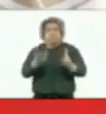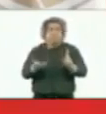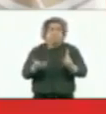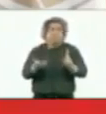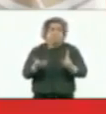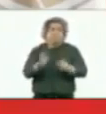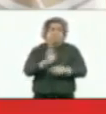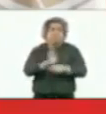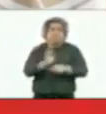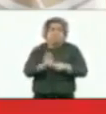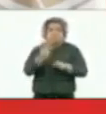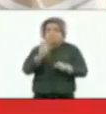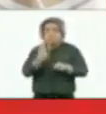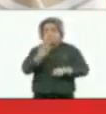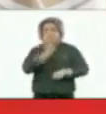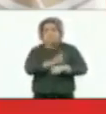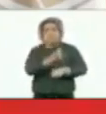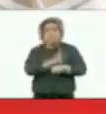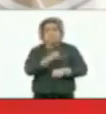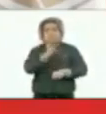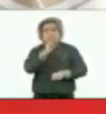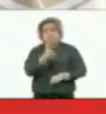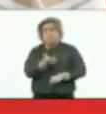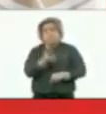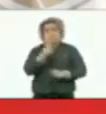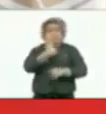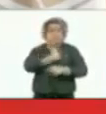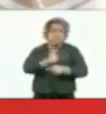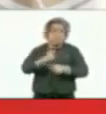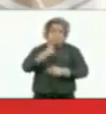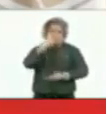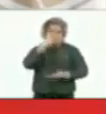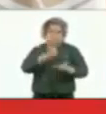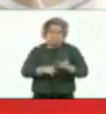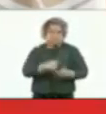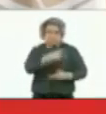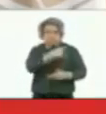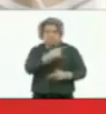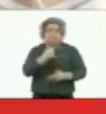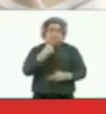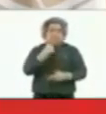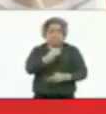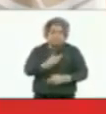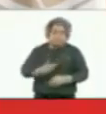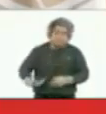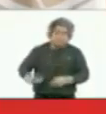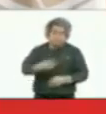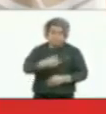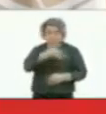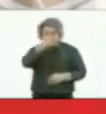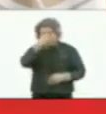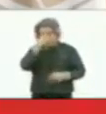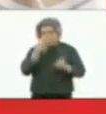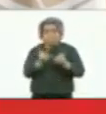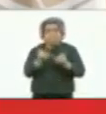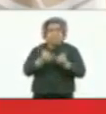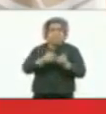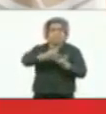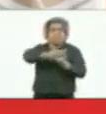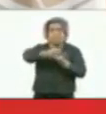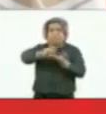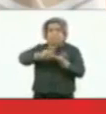ya no hay simulación en este sentido. Entonces concuerdo en este, inclusive presentó un tuit de Pedro Miguel